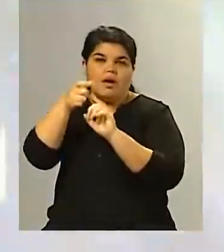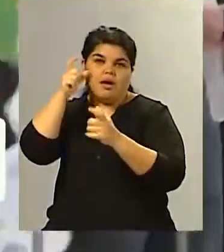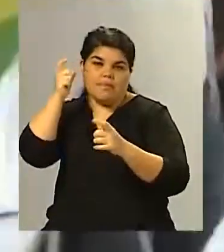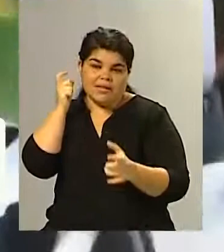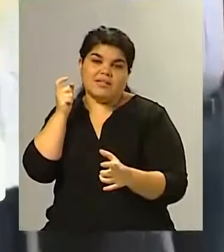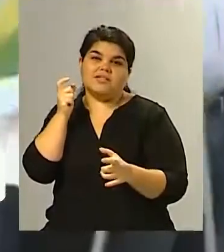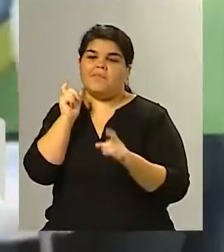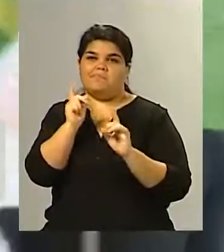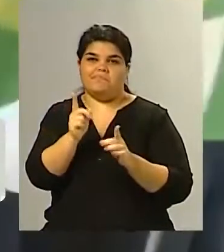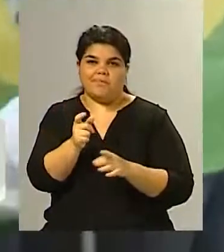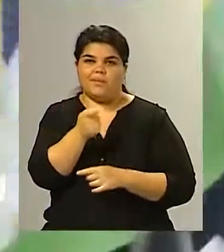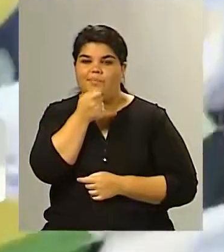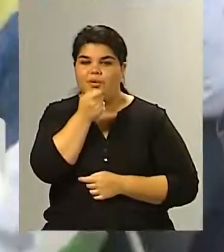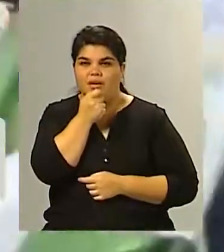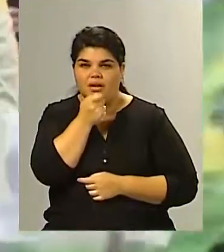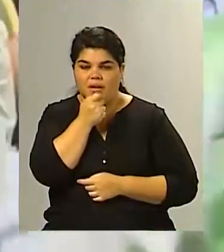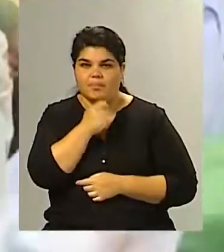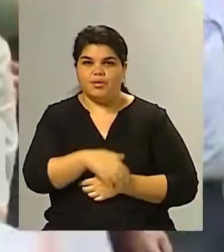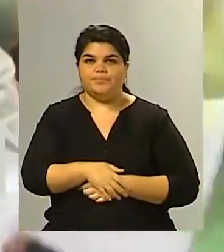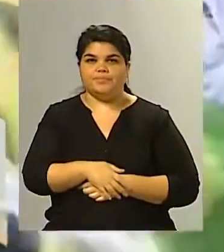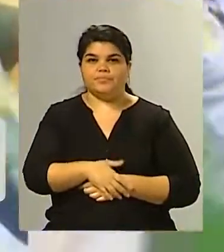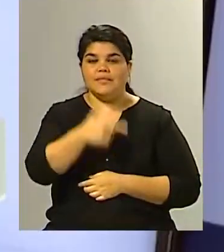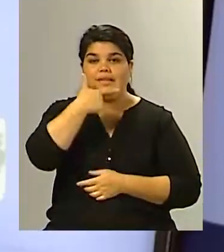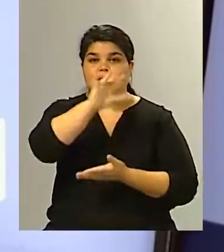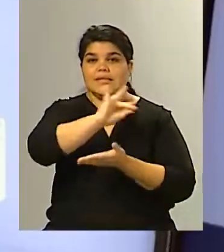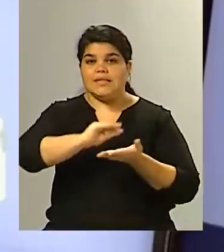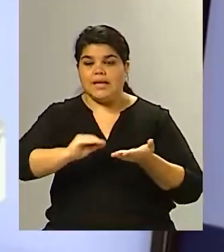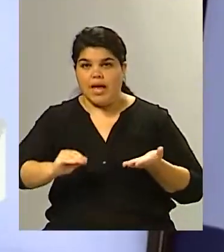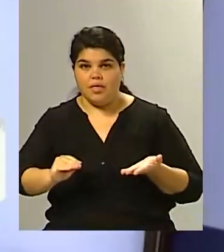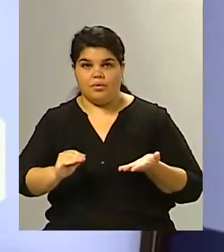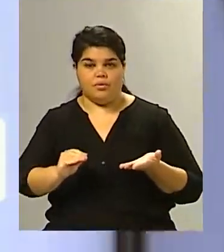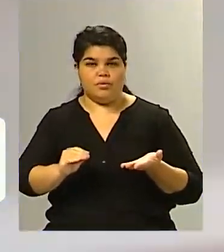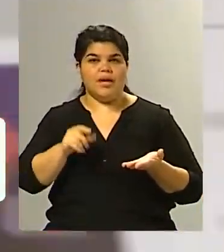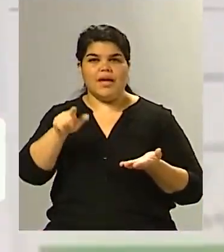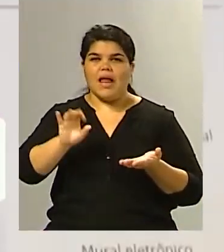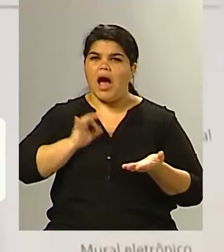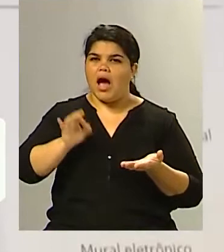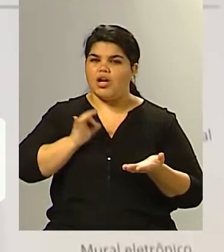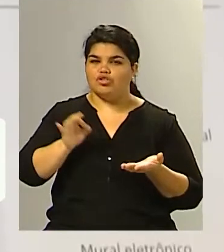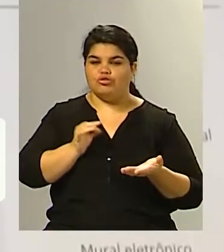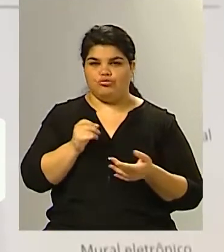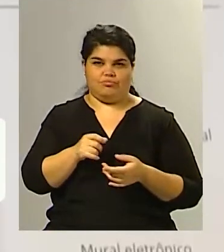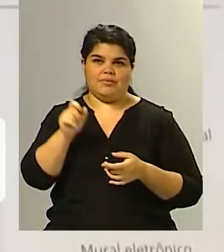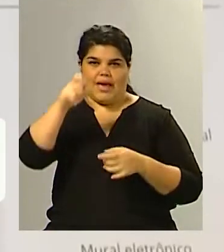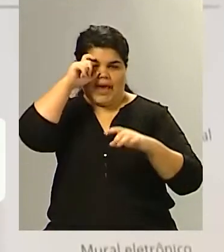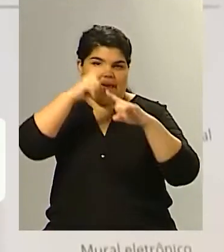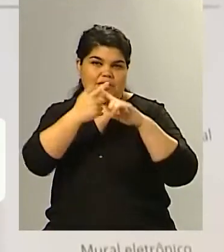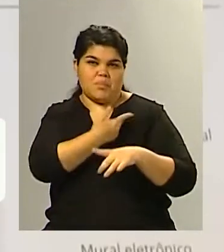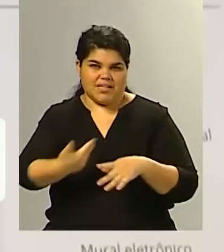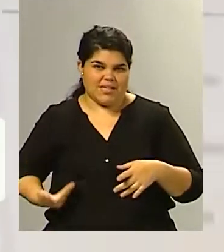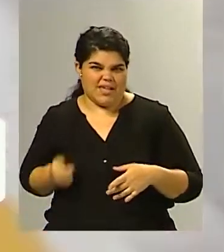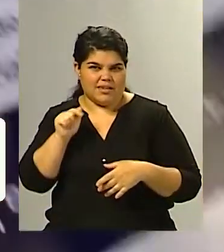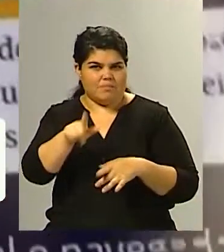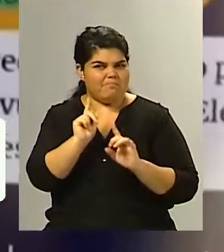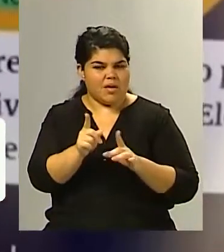fue presidente, que manejó el Senado por muchísimos años, que era el expresidente Sarney. Esto es una cuestión,